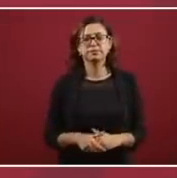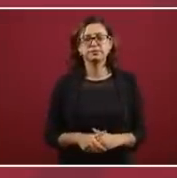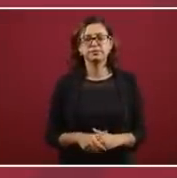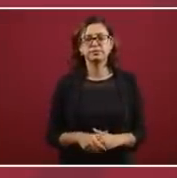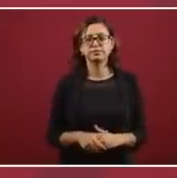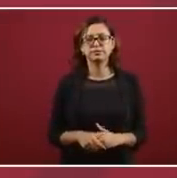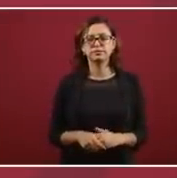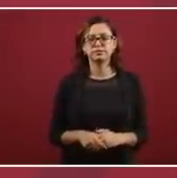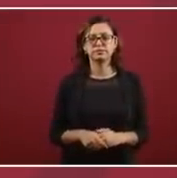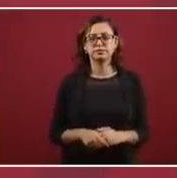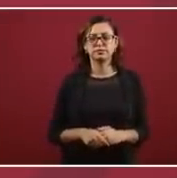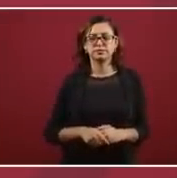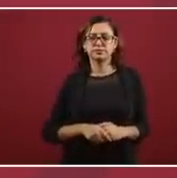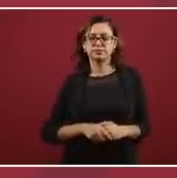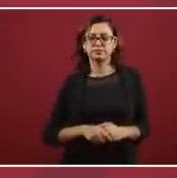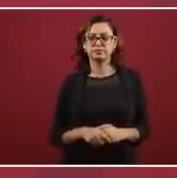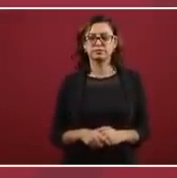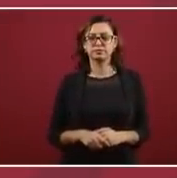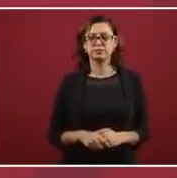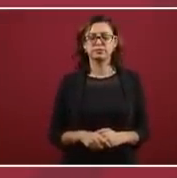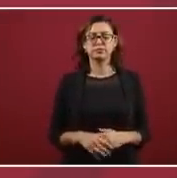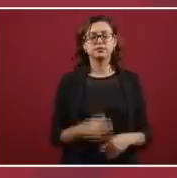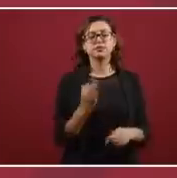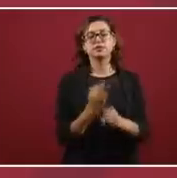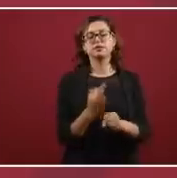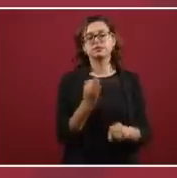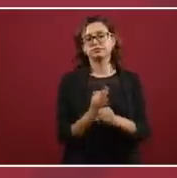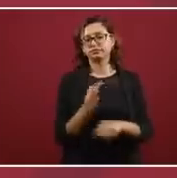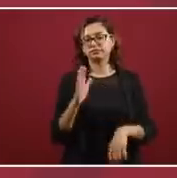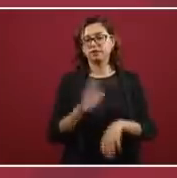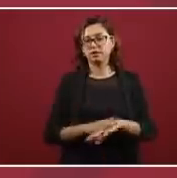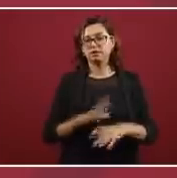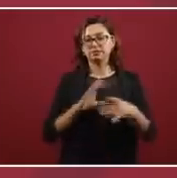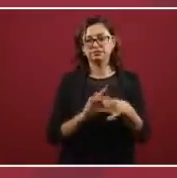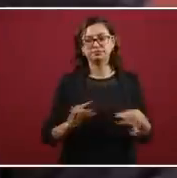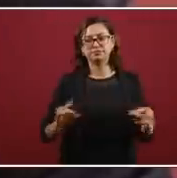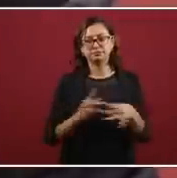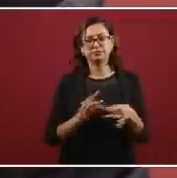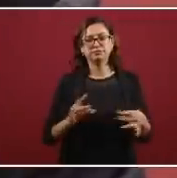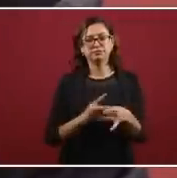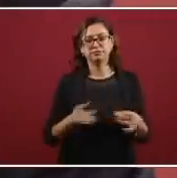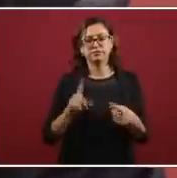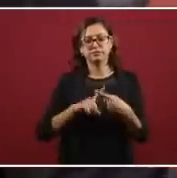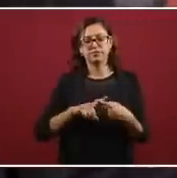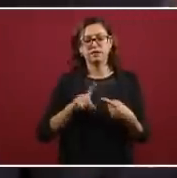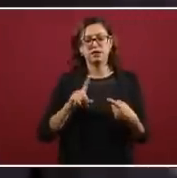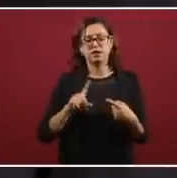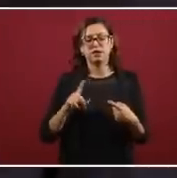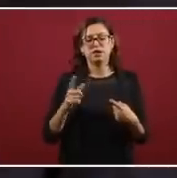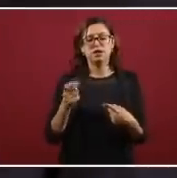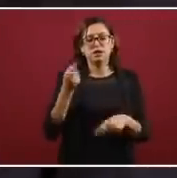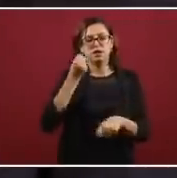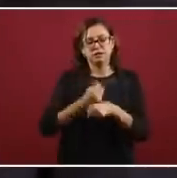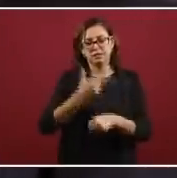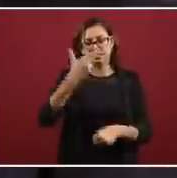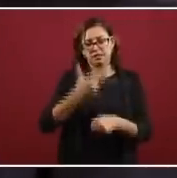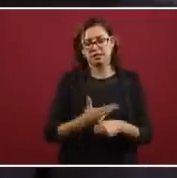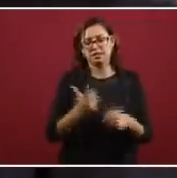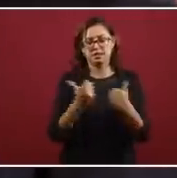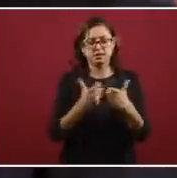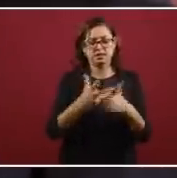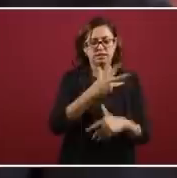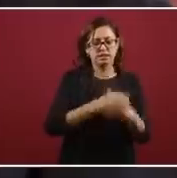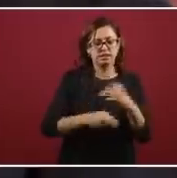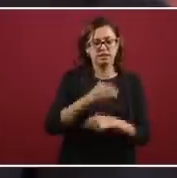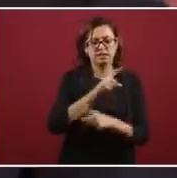Nos los van a explicar tanto la secretaria de Economía como la